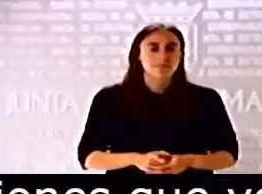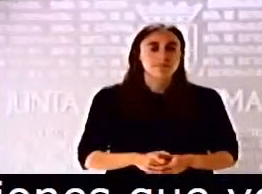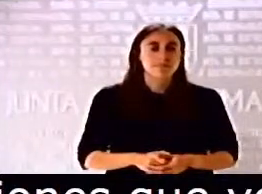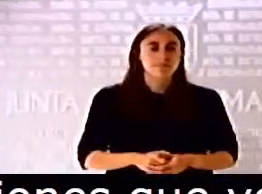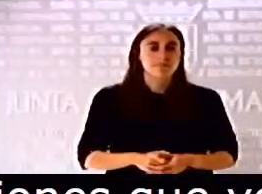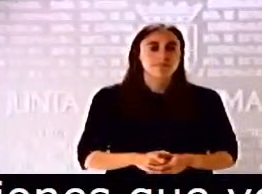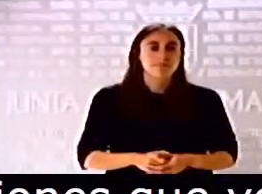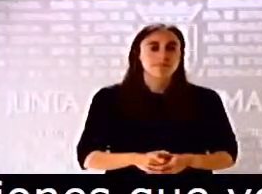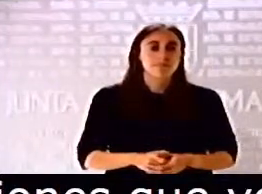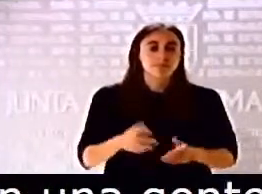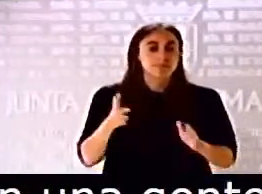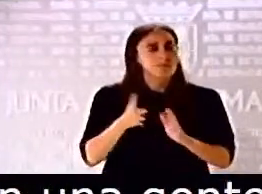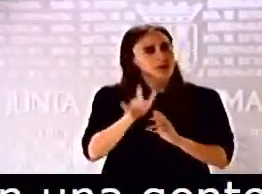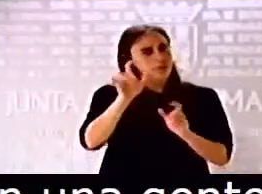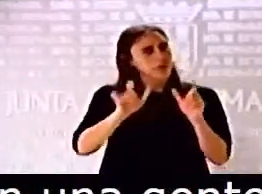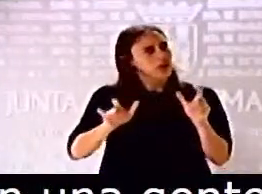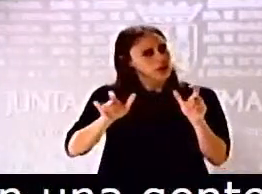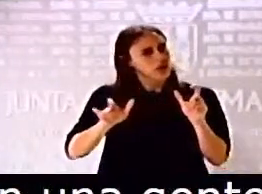Son una gente que sorprende,